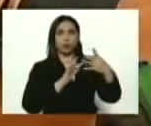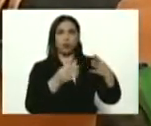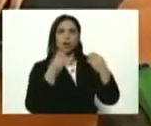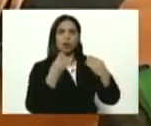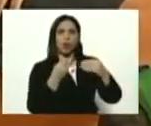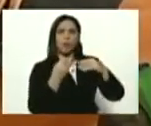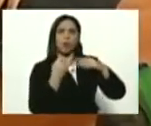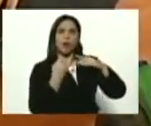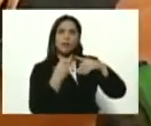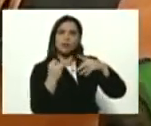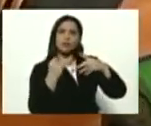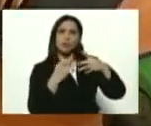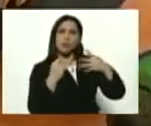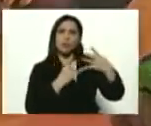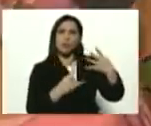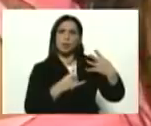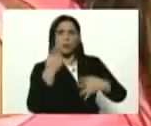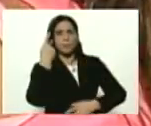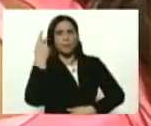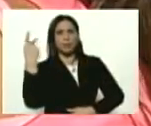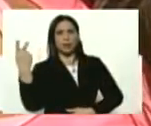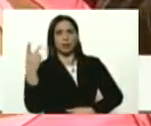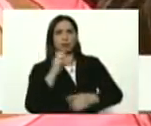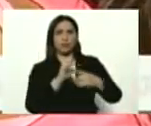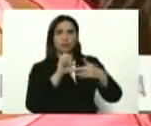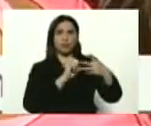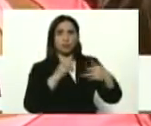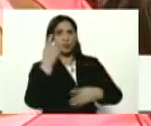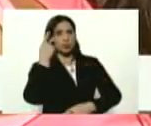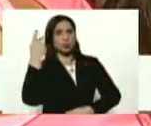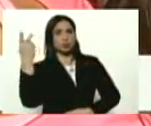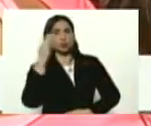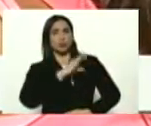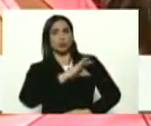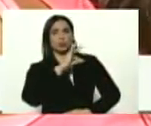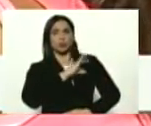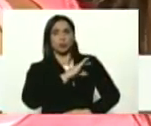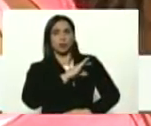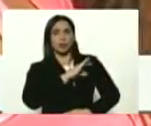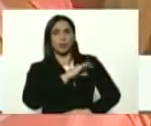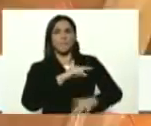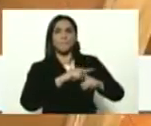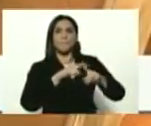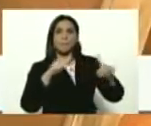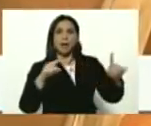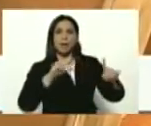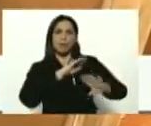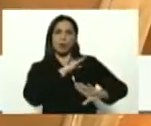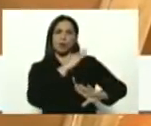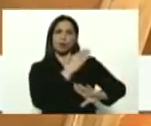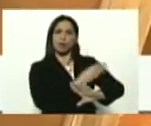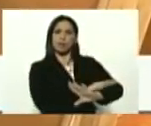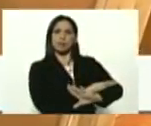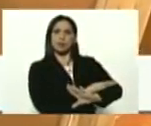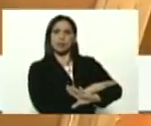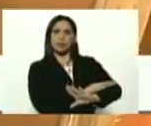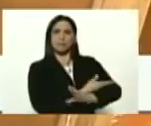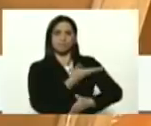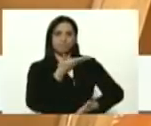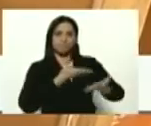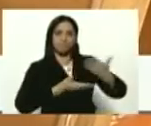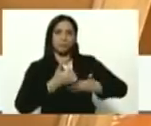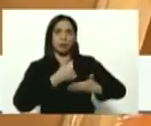herramienta pedagógica de elementos psicosociales para fortalecer, contribuir